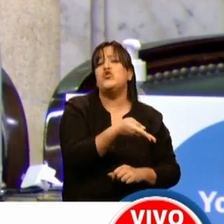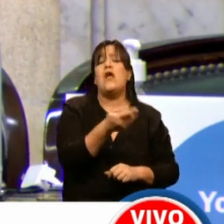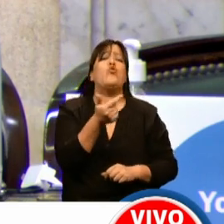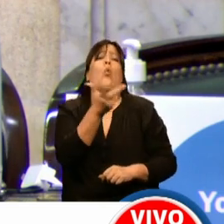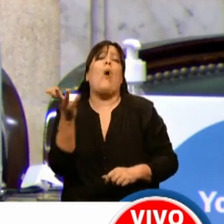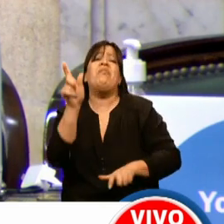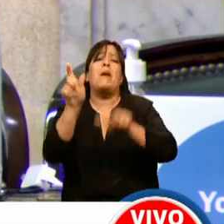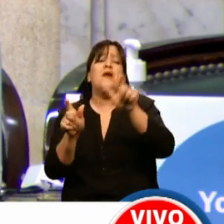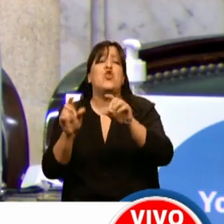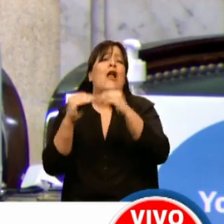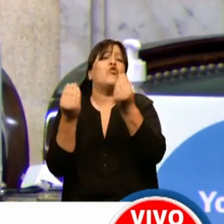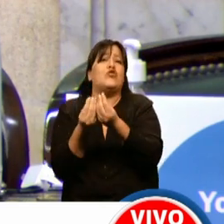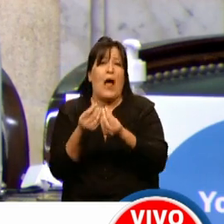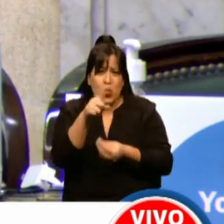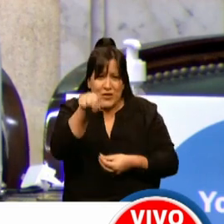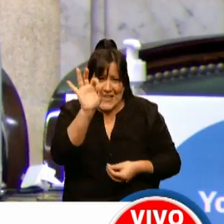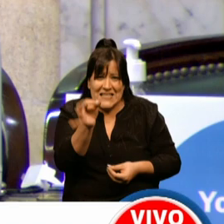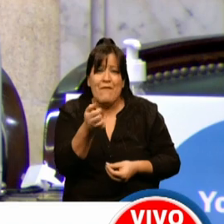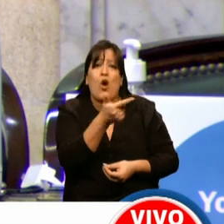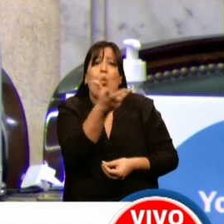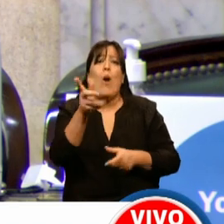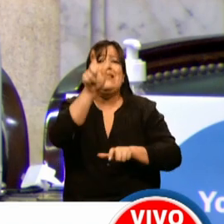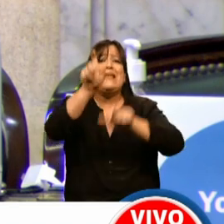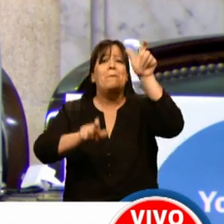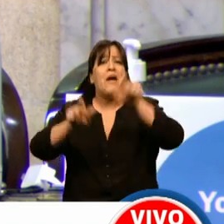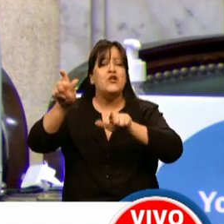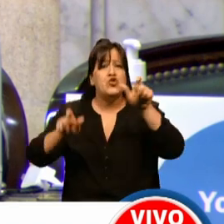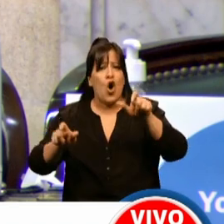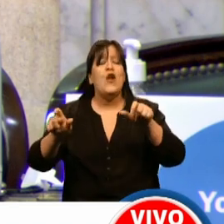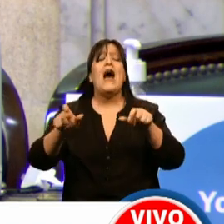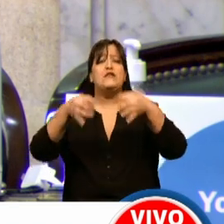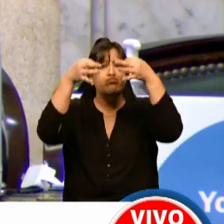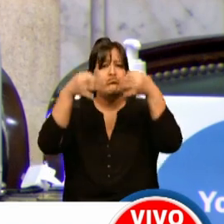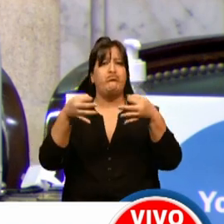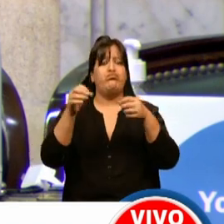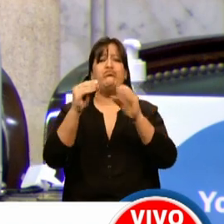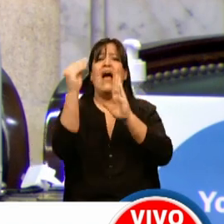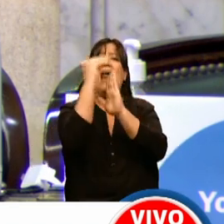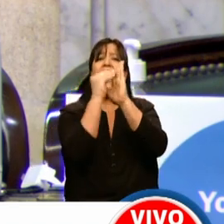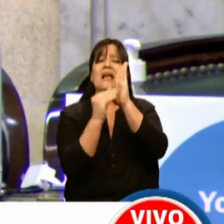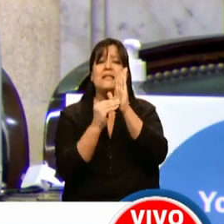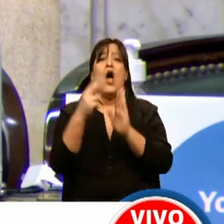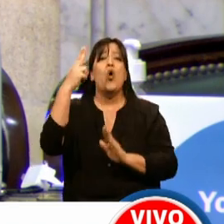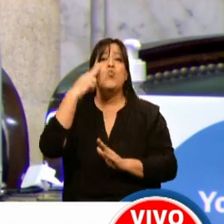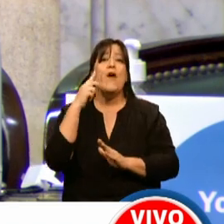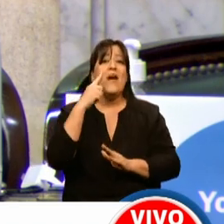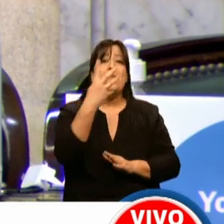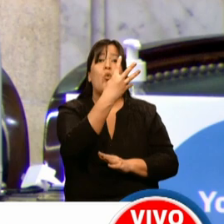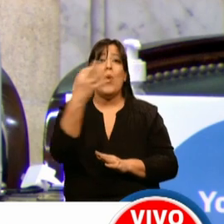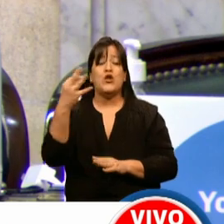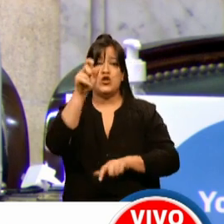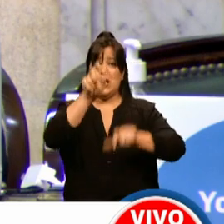saben cuántas personas testificaron en la cuestión en registrar 9 mil 400